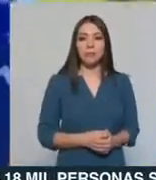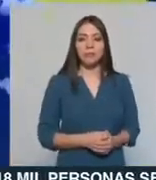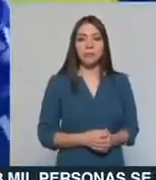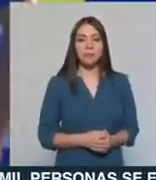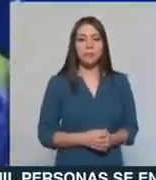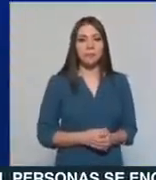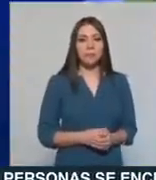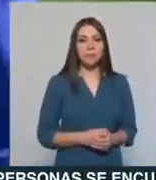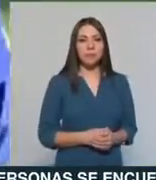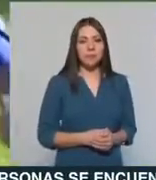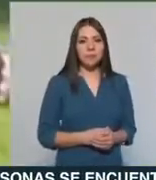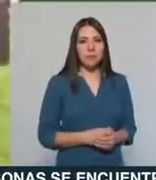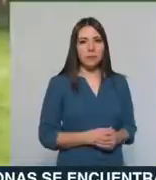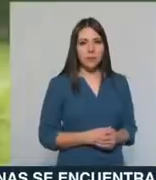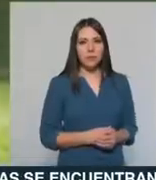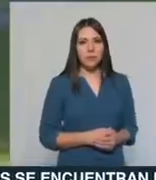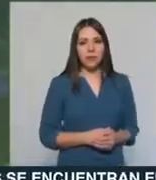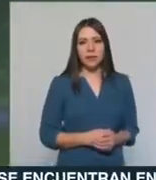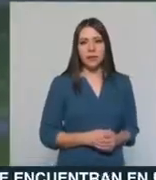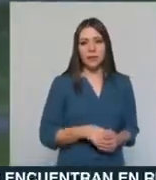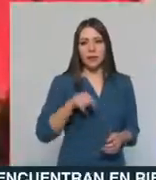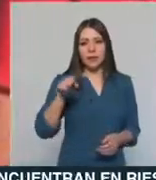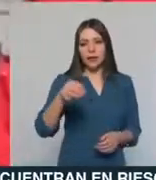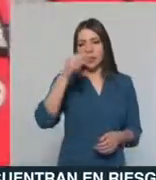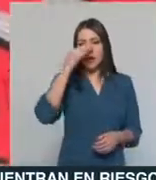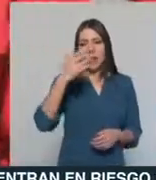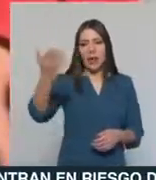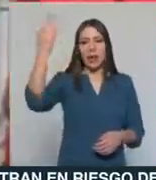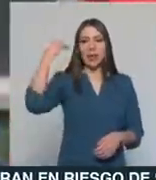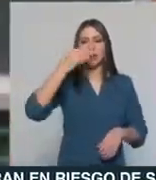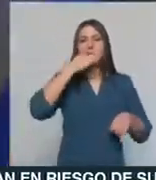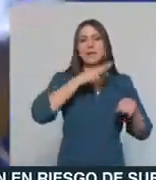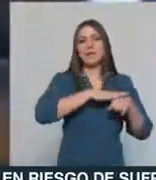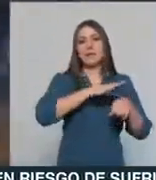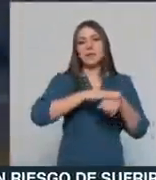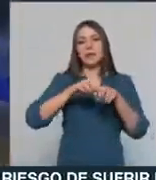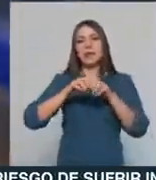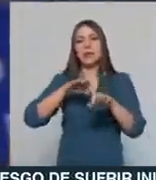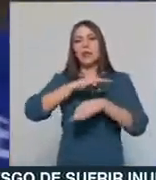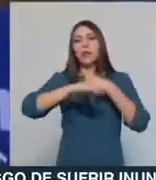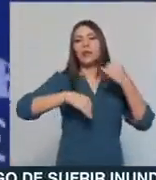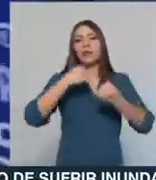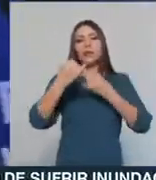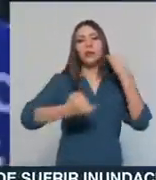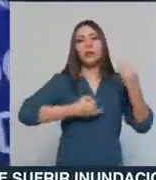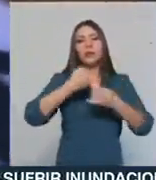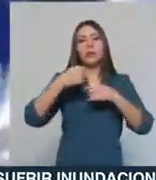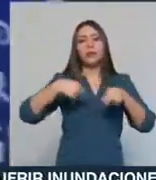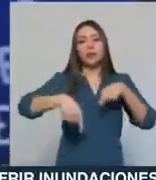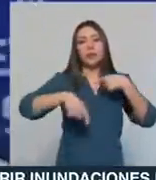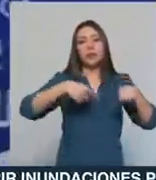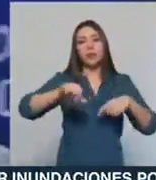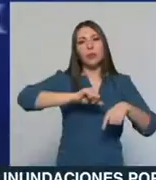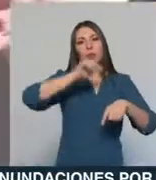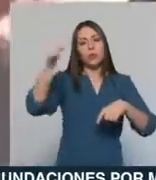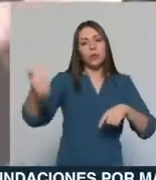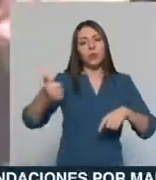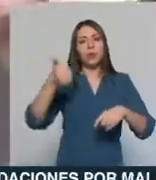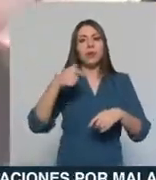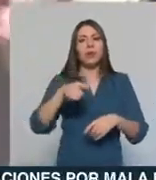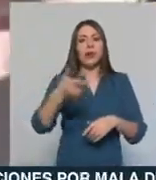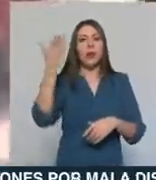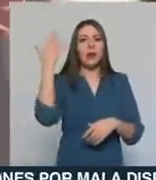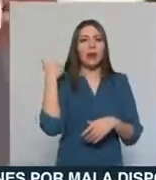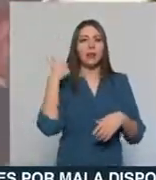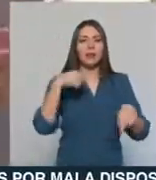recibió una preconvocatoria que le hicimos a todos los futbolistas que juegan en el exterior. Era un